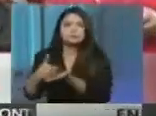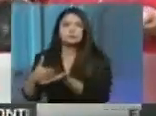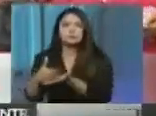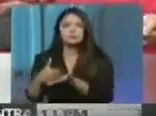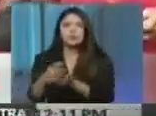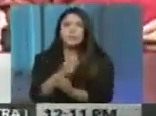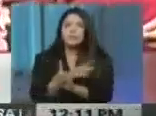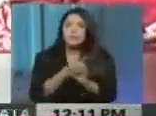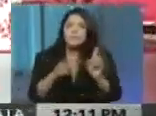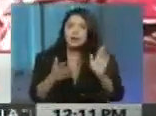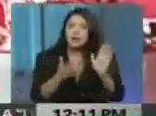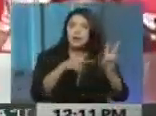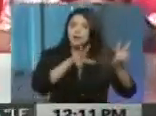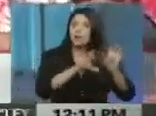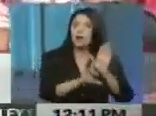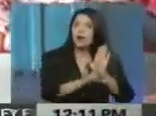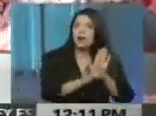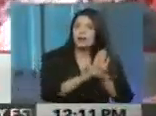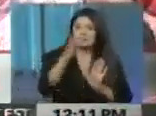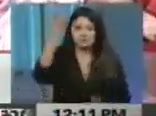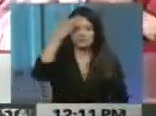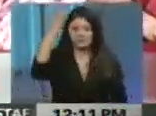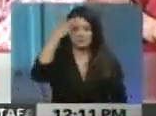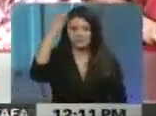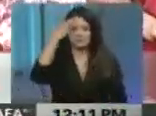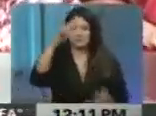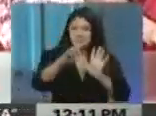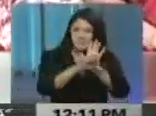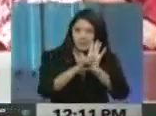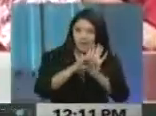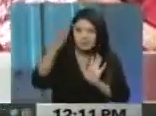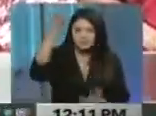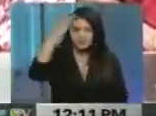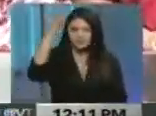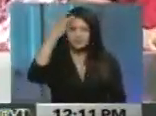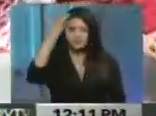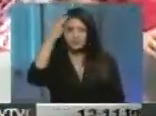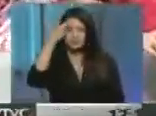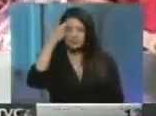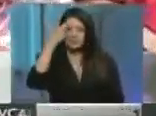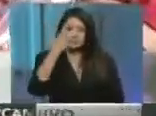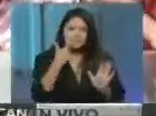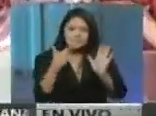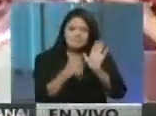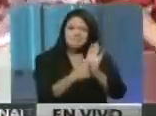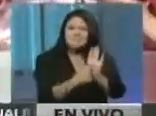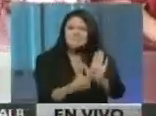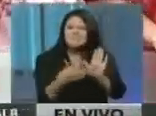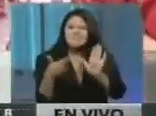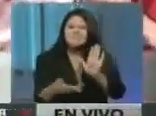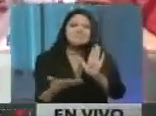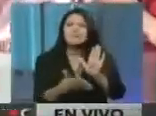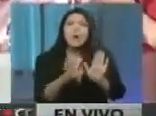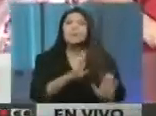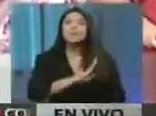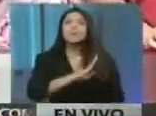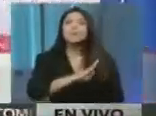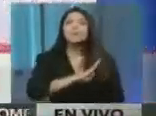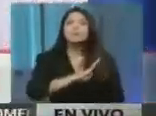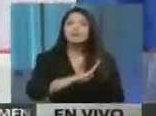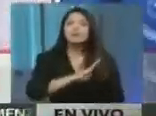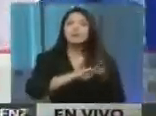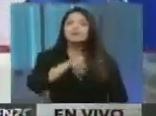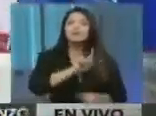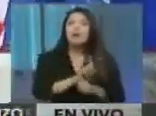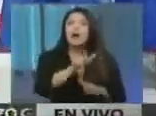Y con la ley esta, disfraz, que decían era para darle propiedad